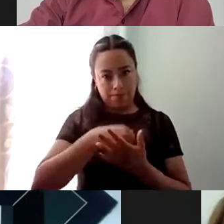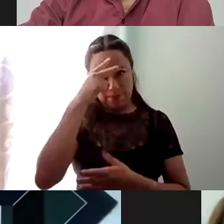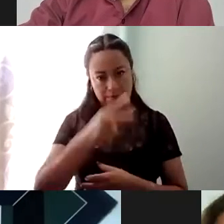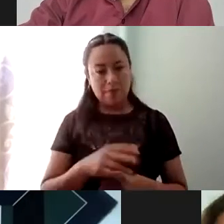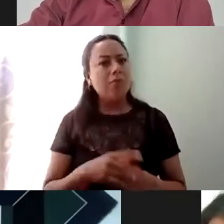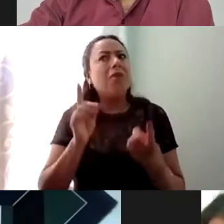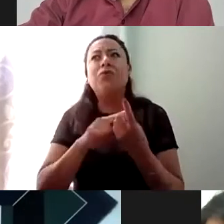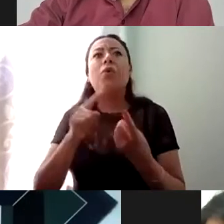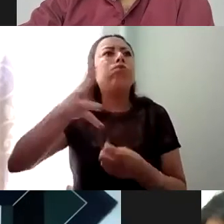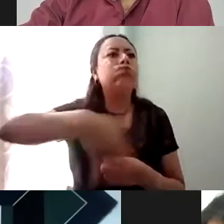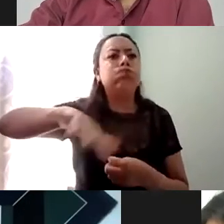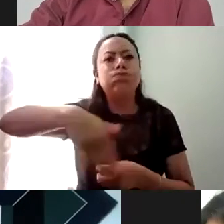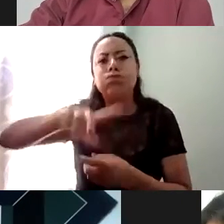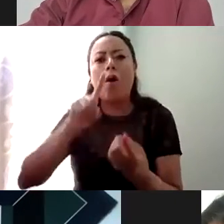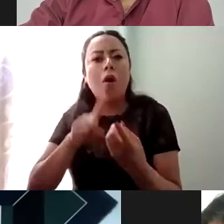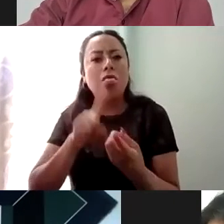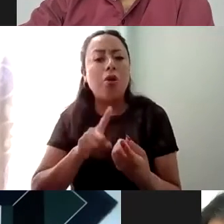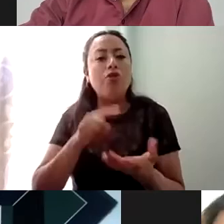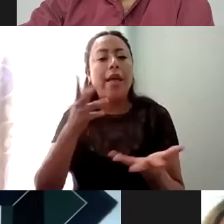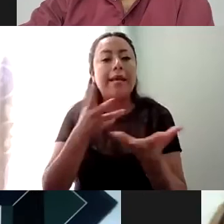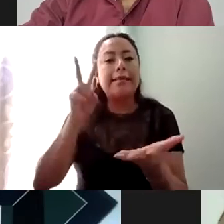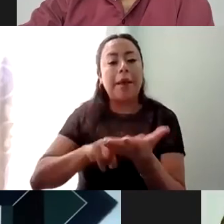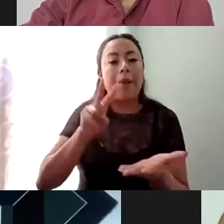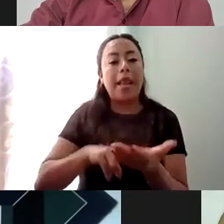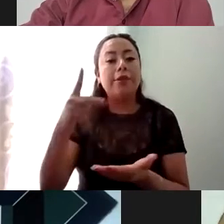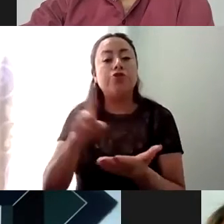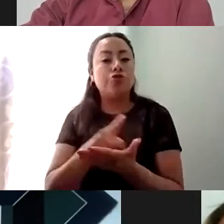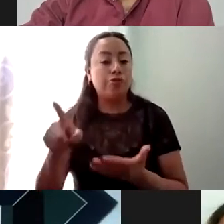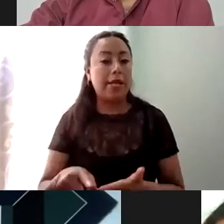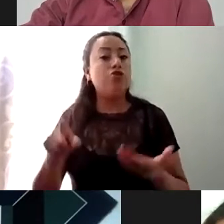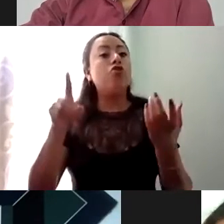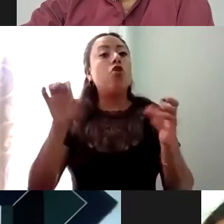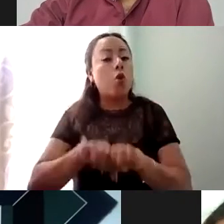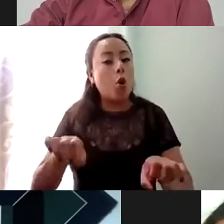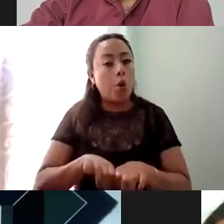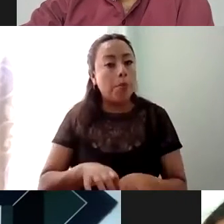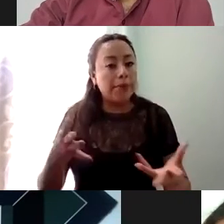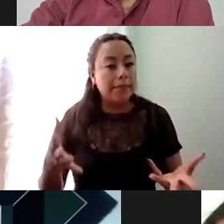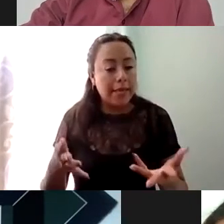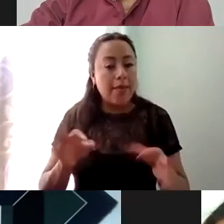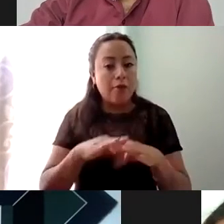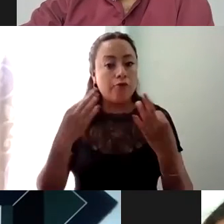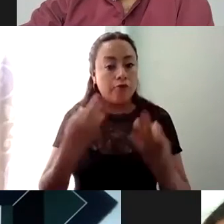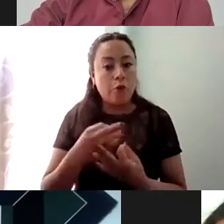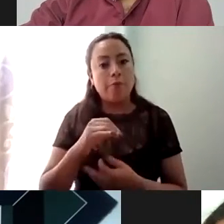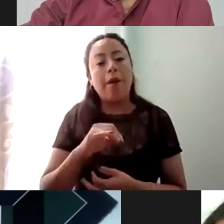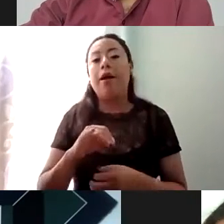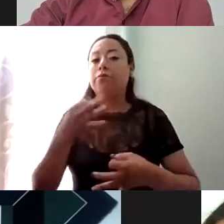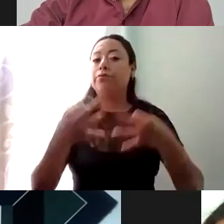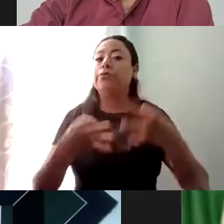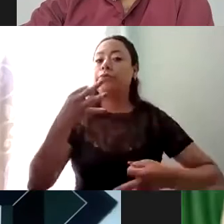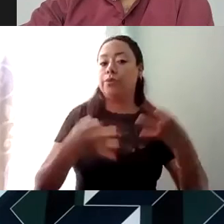manera jurisdiccional. Y entonces lo único que les queda es la forma no jurisdiccional, es decir, a través de la Comisión de Derechos Humanos de la Ciudad de